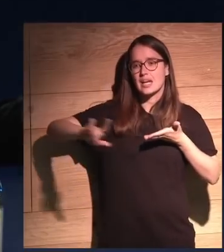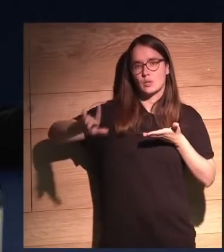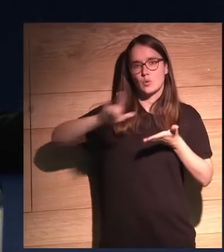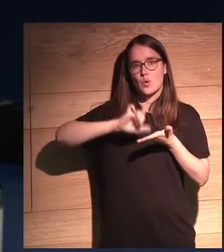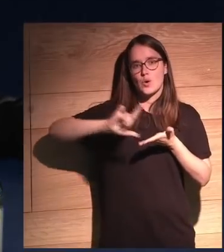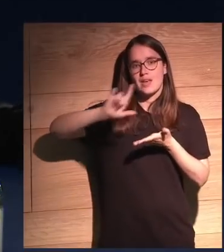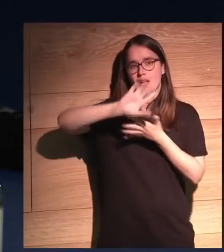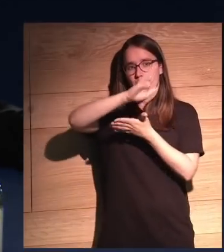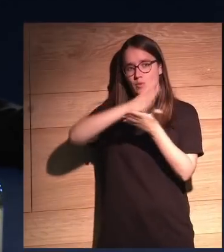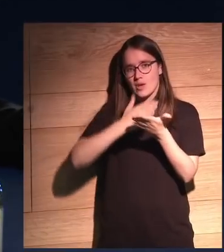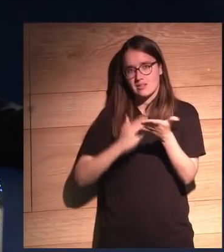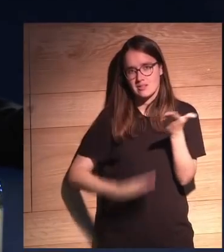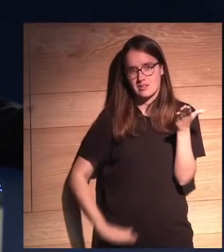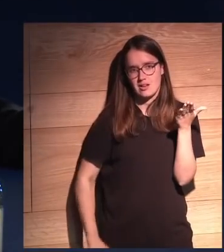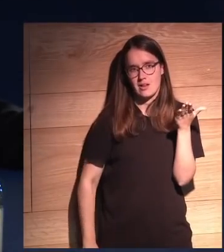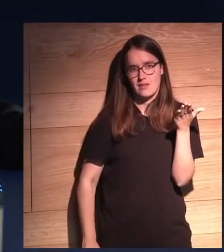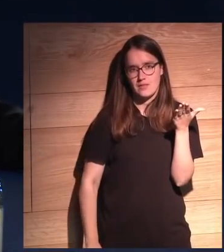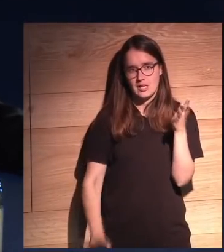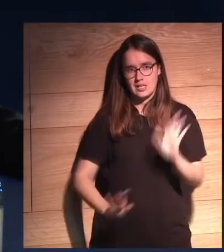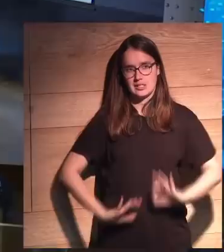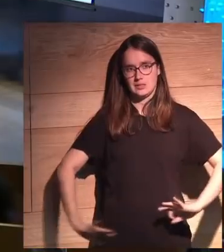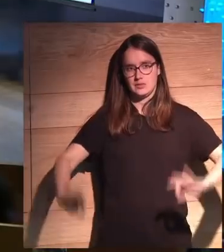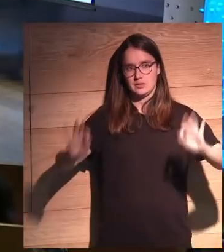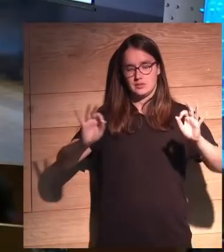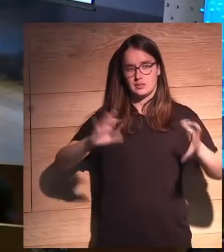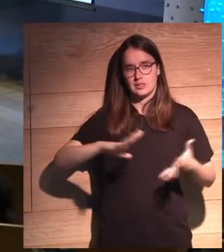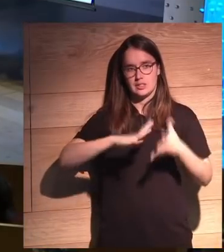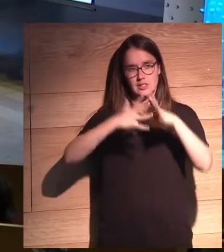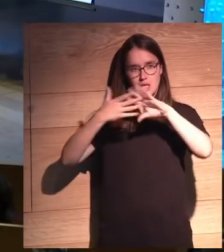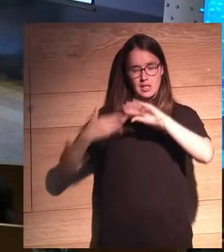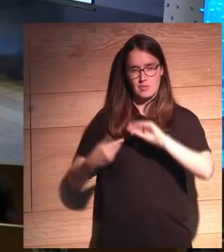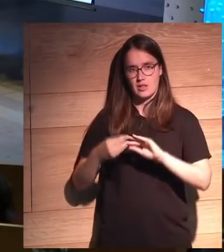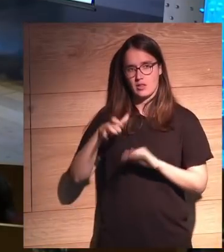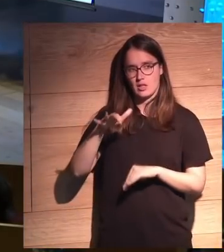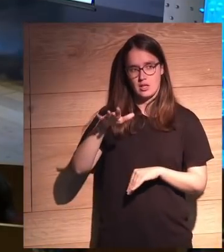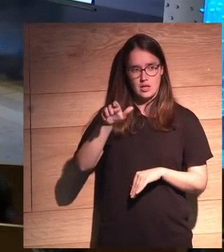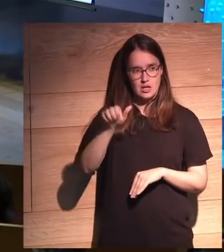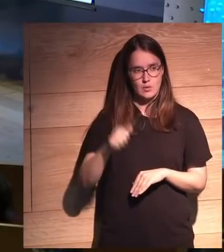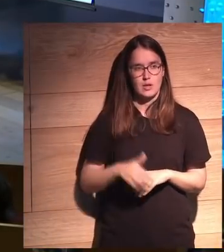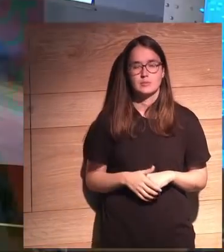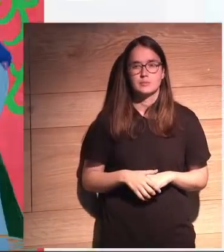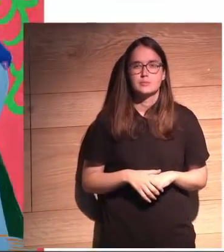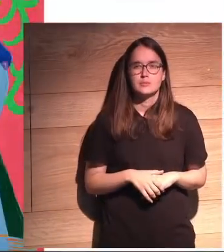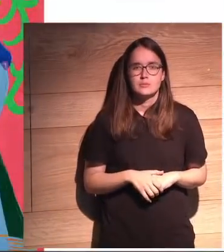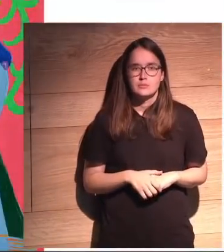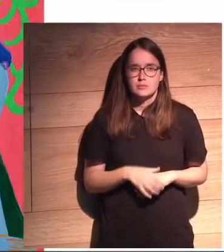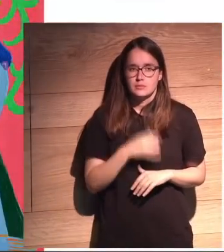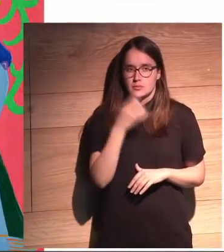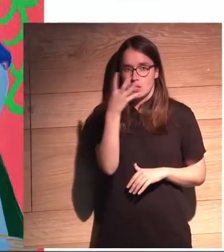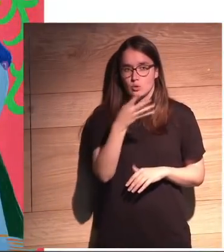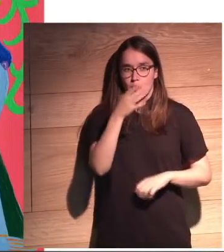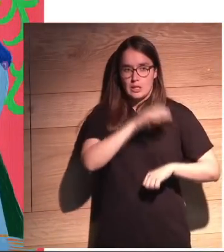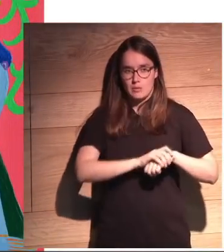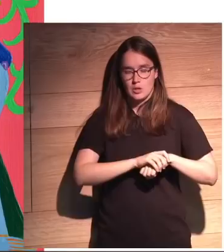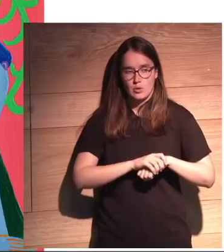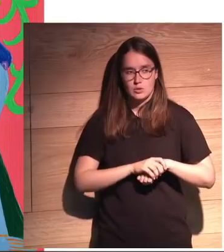la poesía en concreto. Esta es la versión que ha hecho Laura, de los 4 amigos y